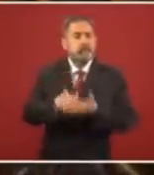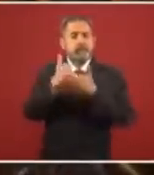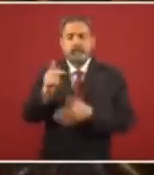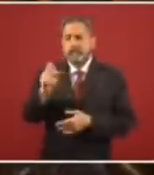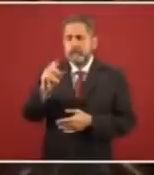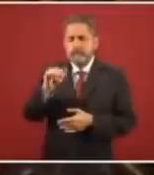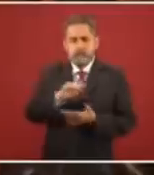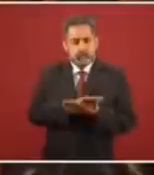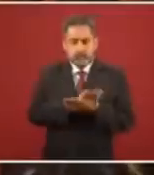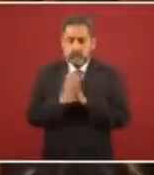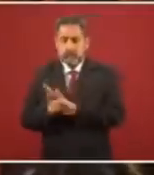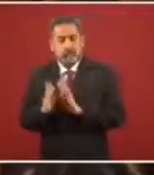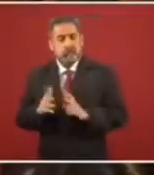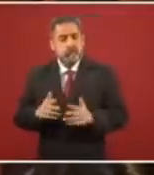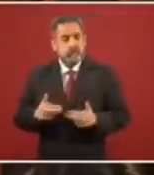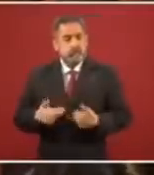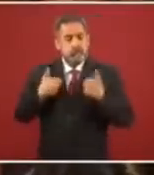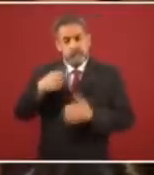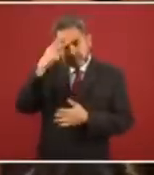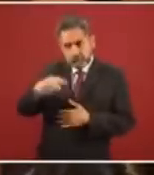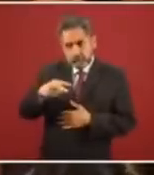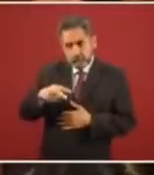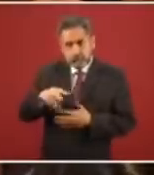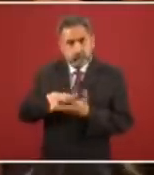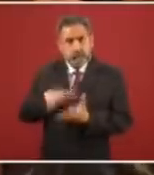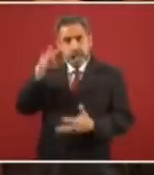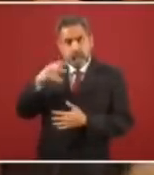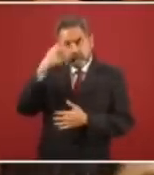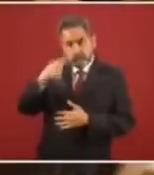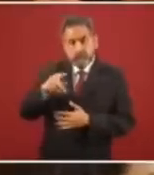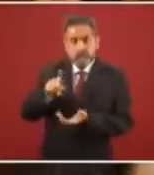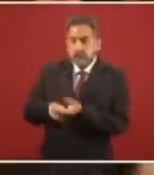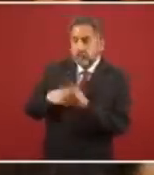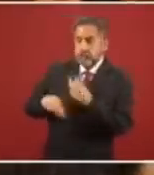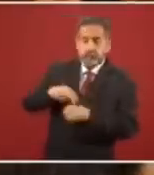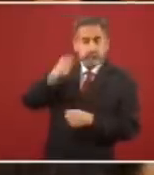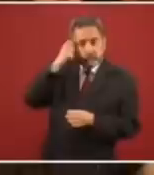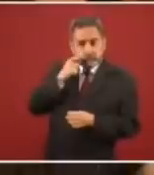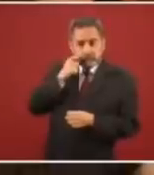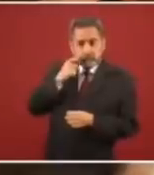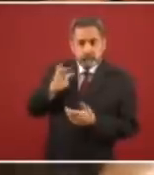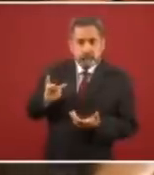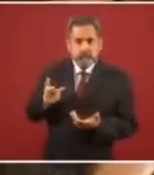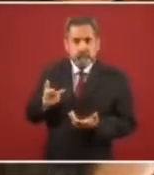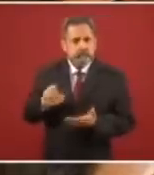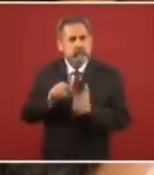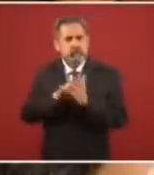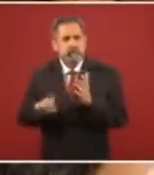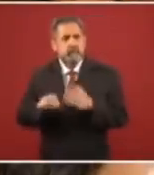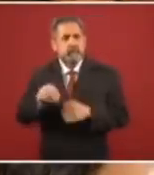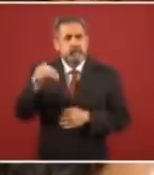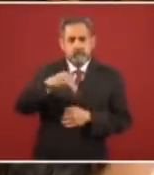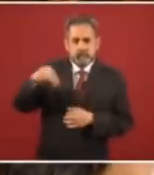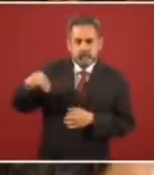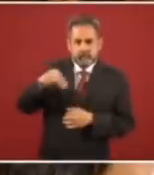son mexicanos. Y la gran parte de los mexicanos son del estado de Guerrero. Por ejemplo, en